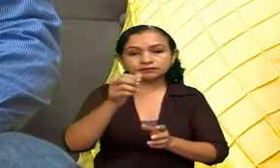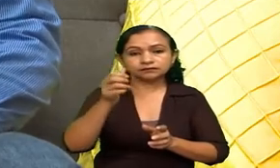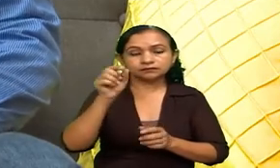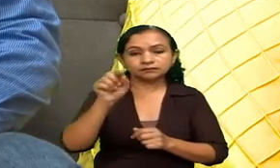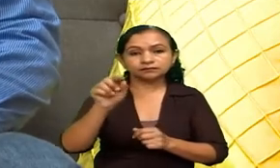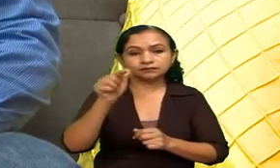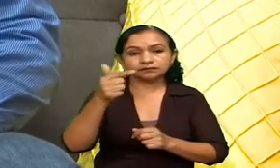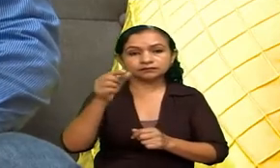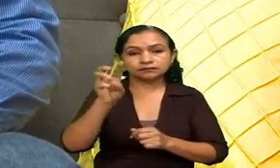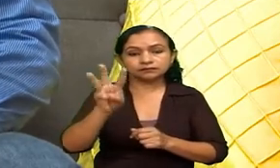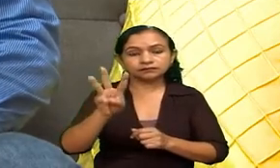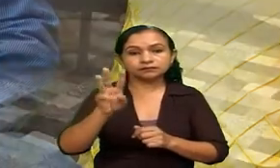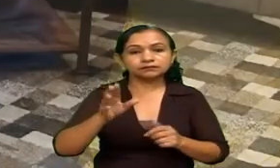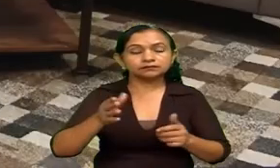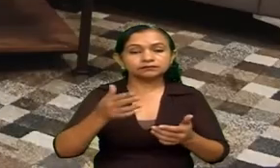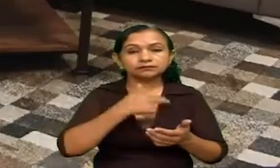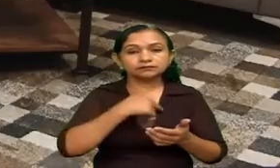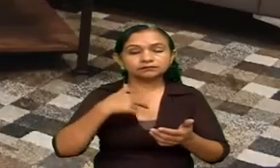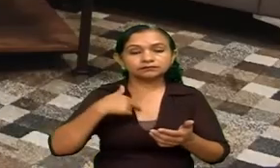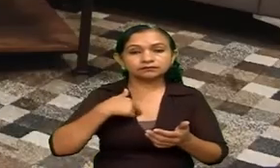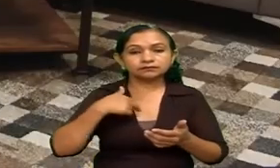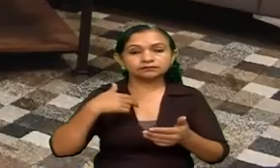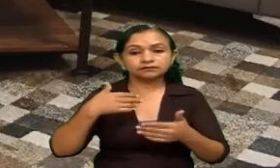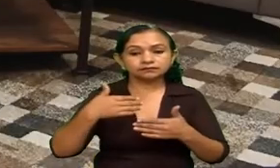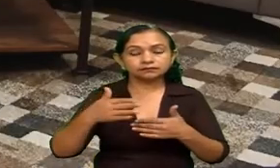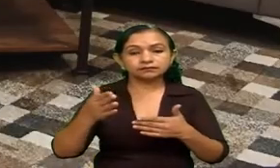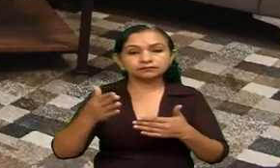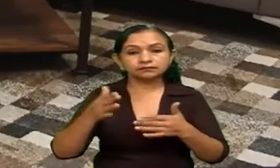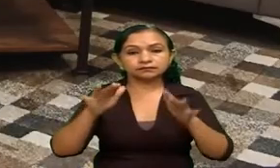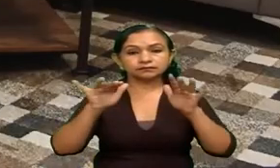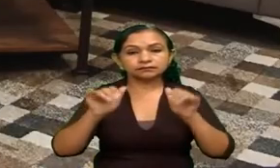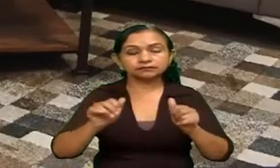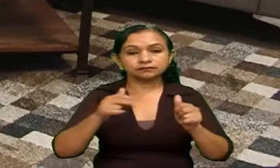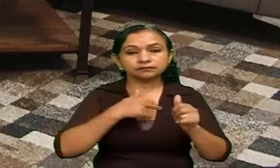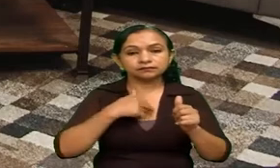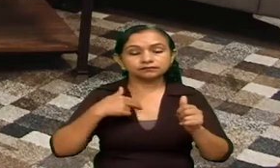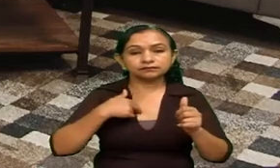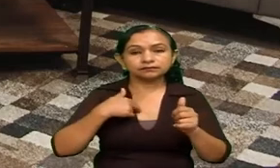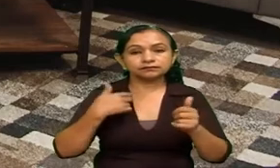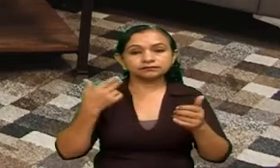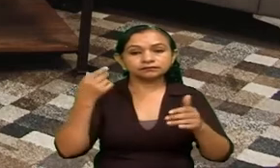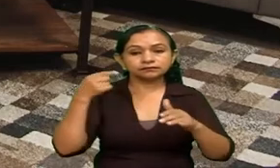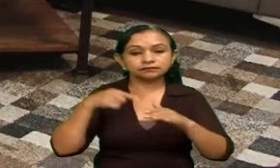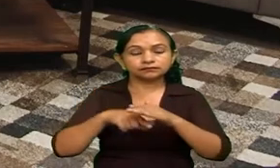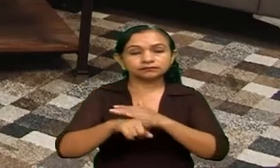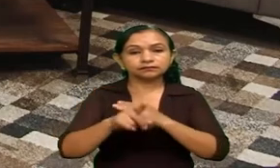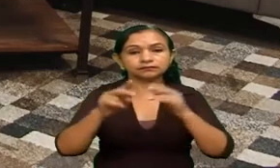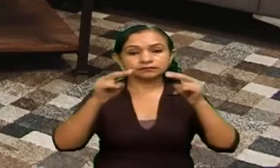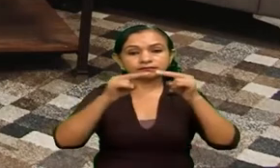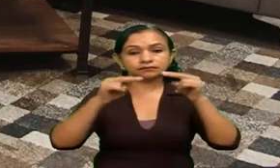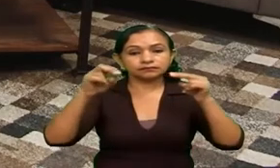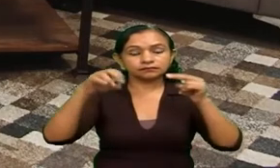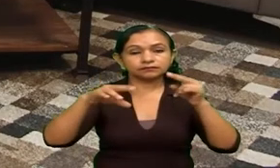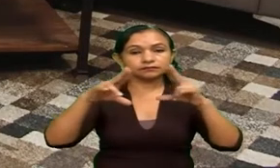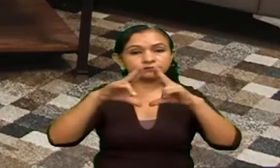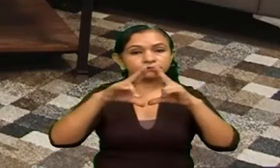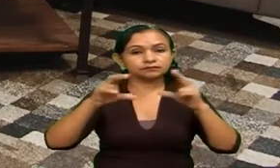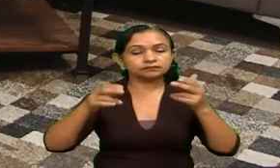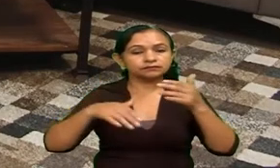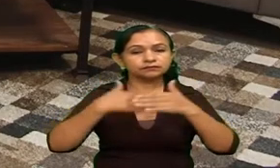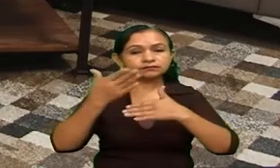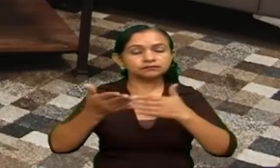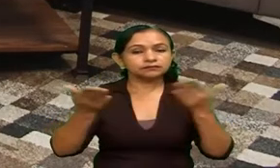96.73. Lo que viene ocurriendo a partir de ya las perspectivas claras de conquistar la meta de electrificación total en todo el territorio, ¿qué sigue